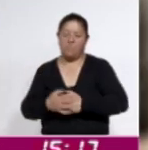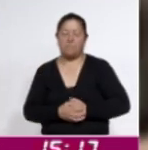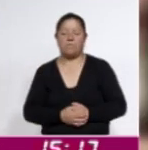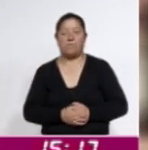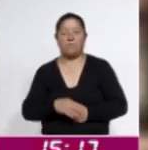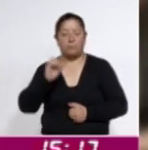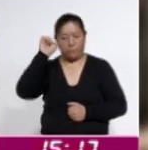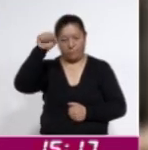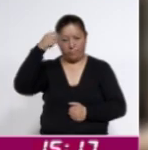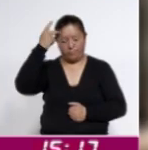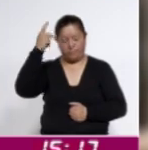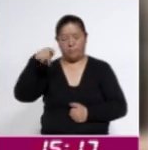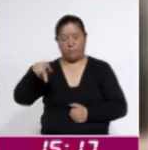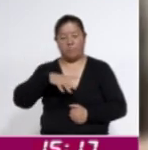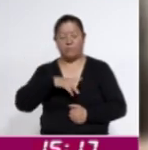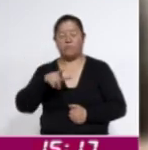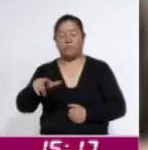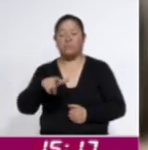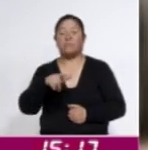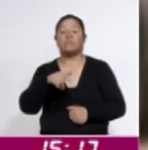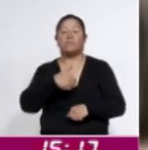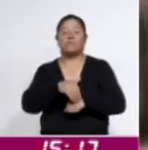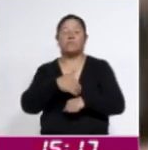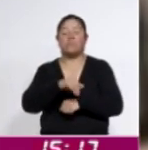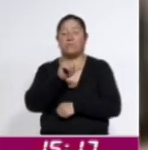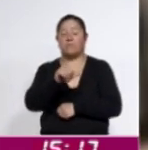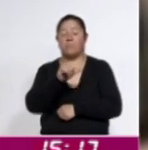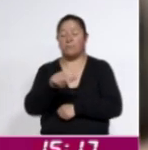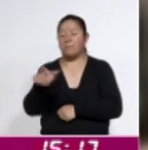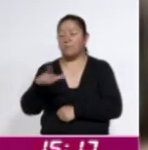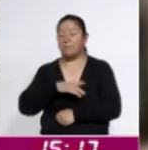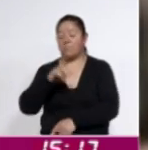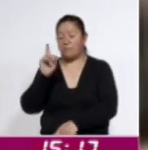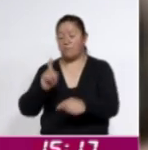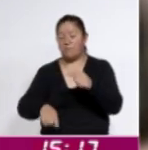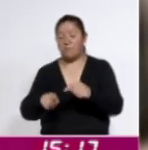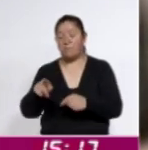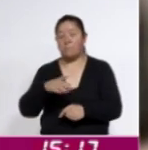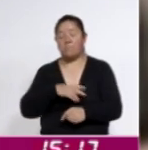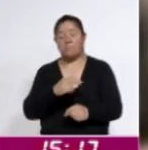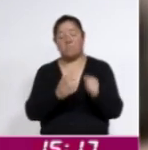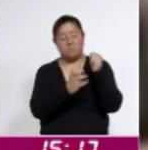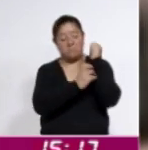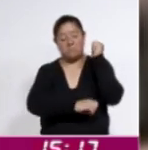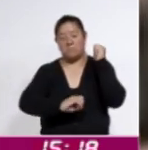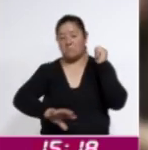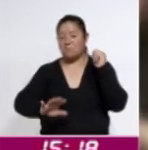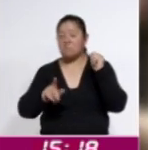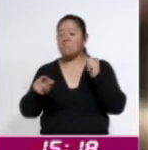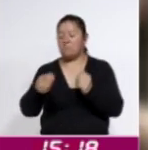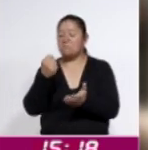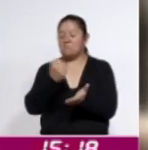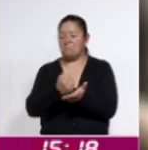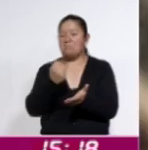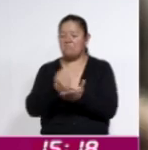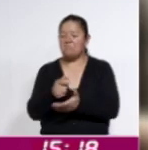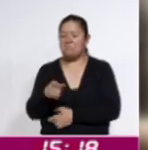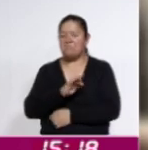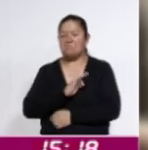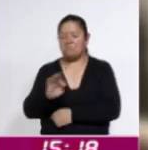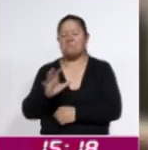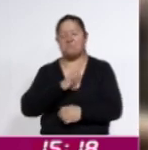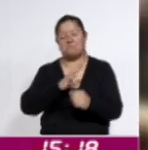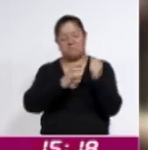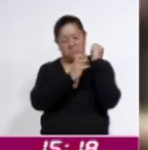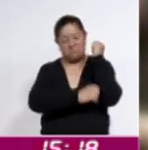San Luis Potosí se convirtió en la entidad número 16 en despenalizar el aborto en México luego de que el Congreso aprobara una reforma que